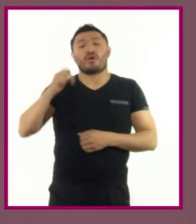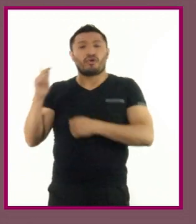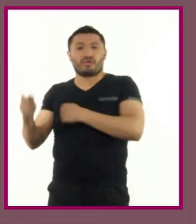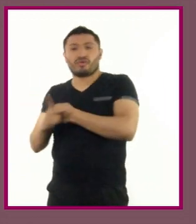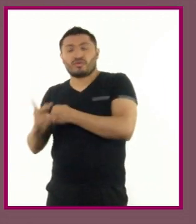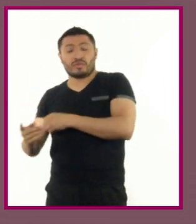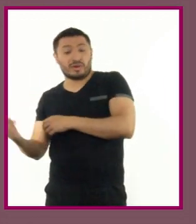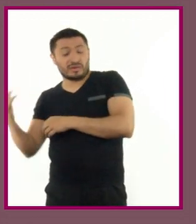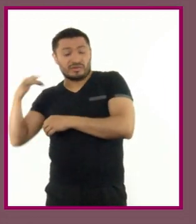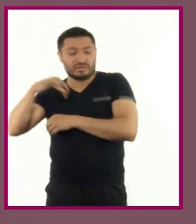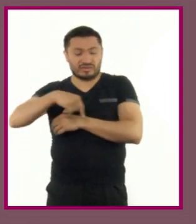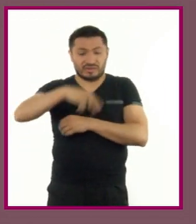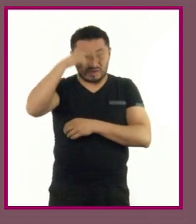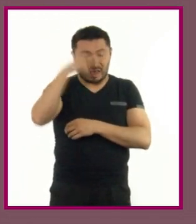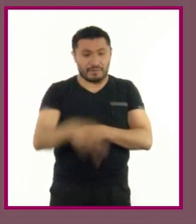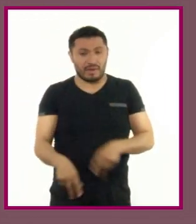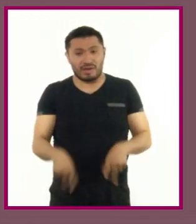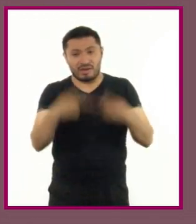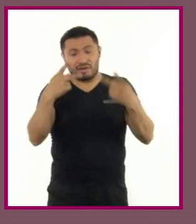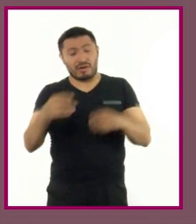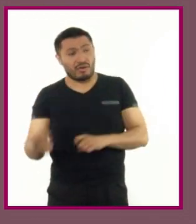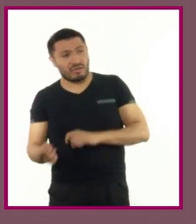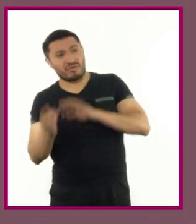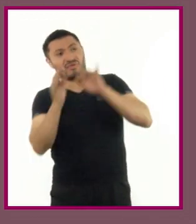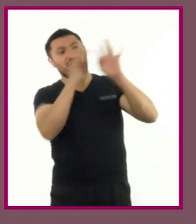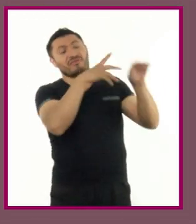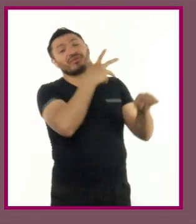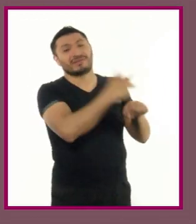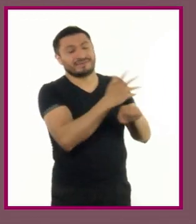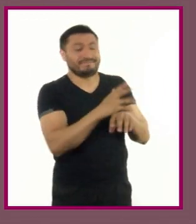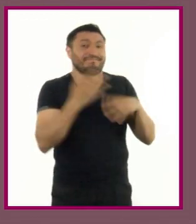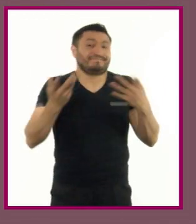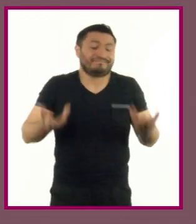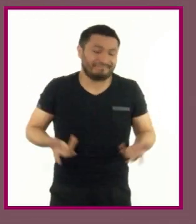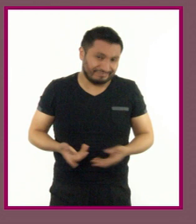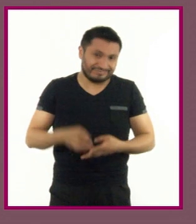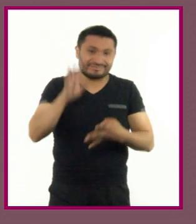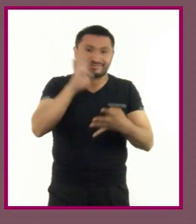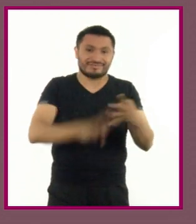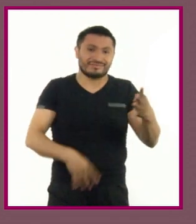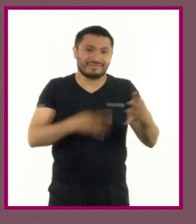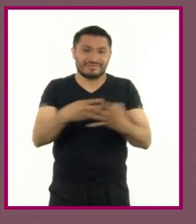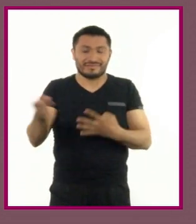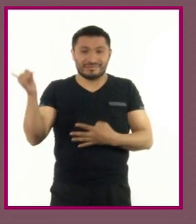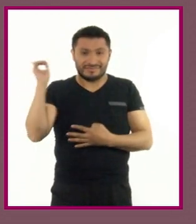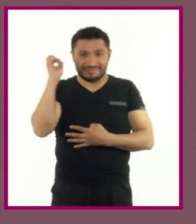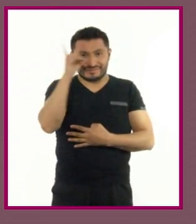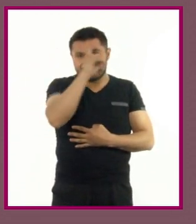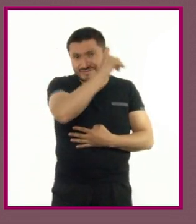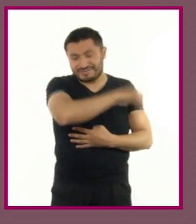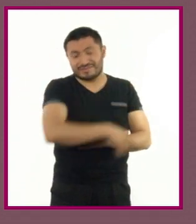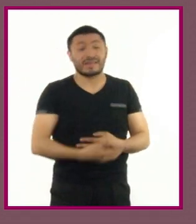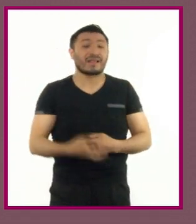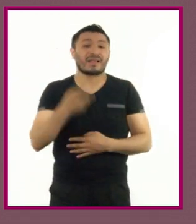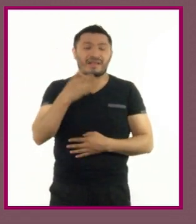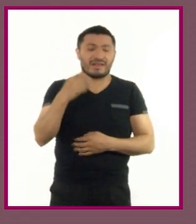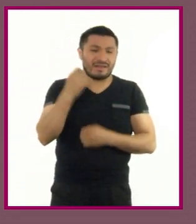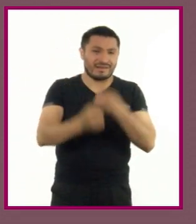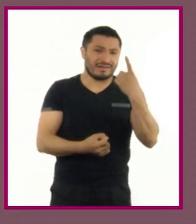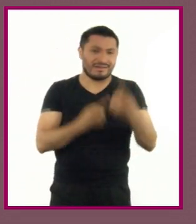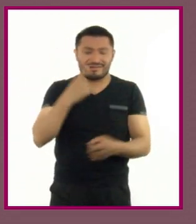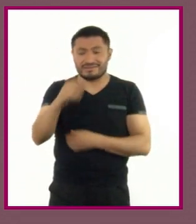países. Así que nuestra agenda, vaya que sí estaba complicada, a partir de estos años